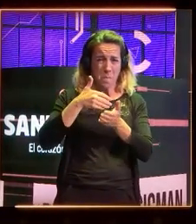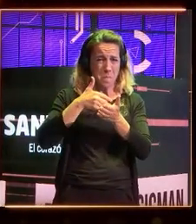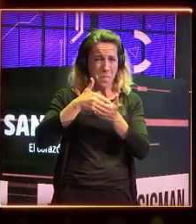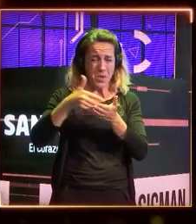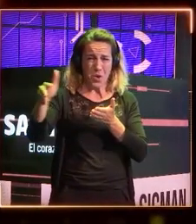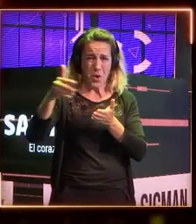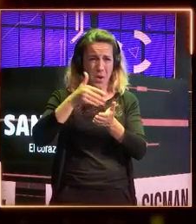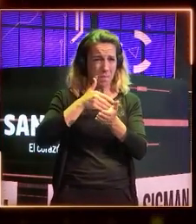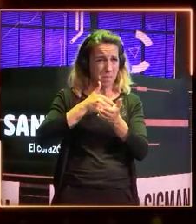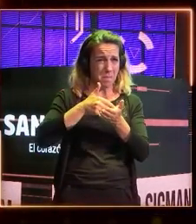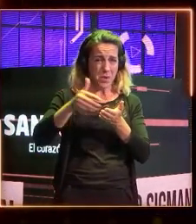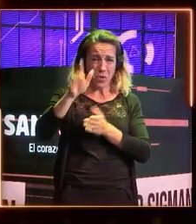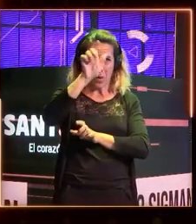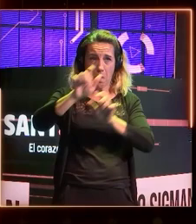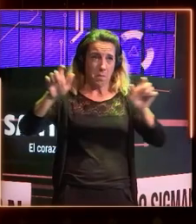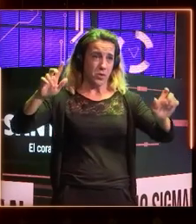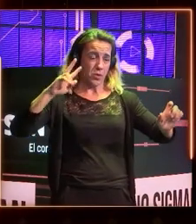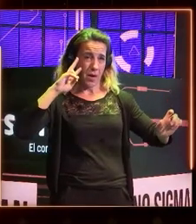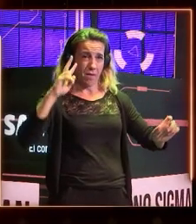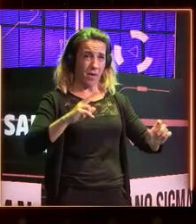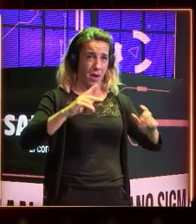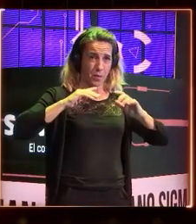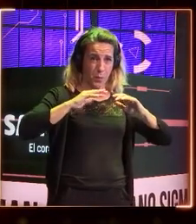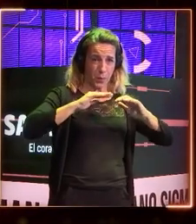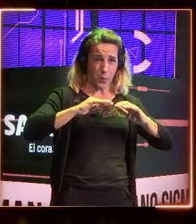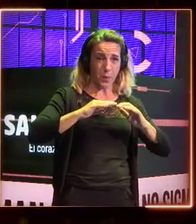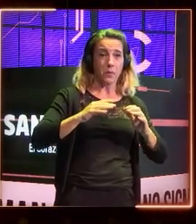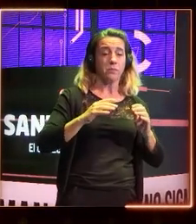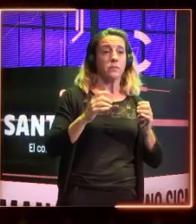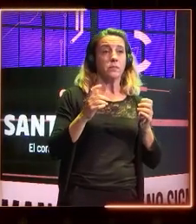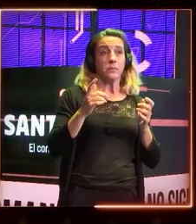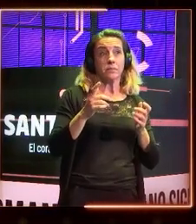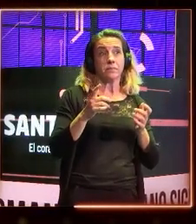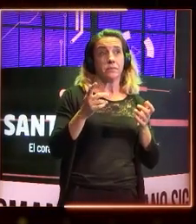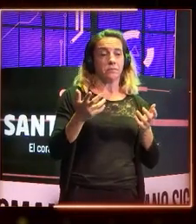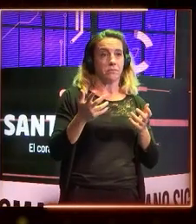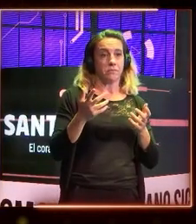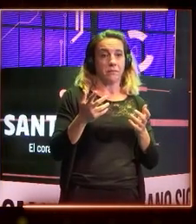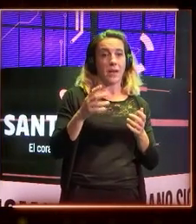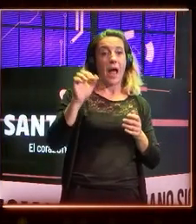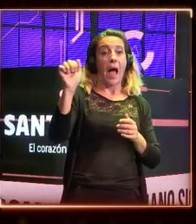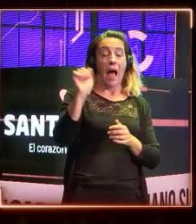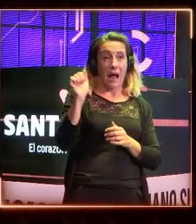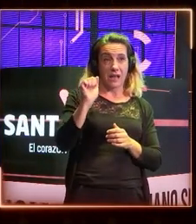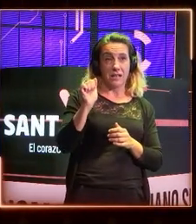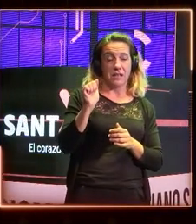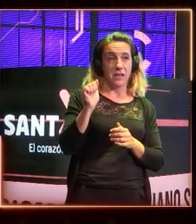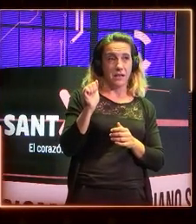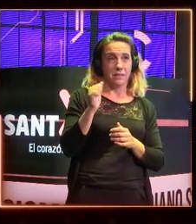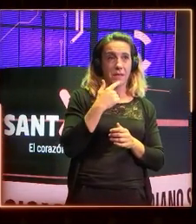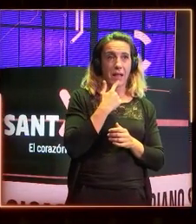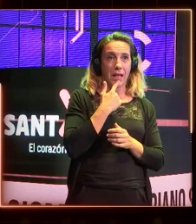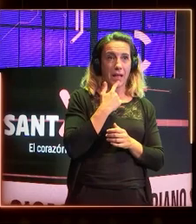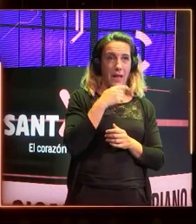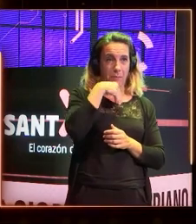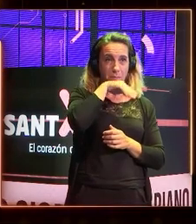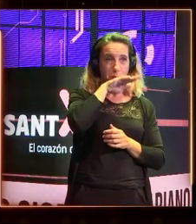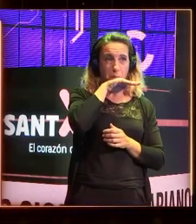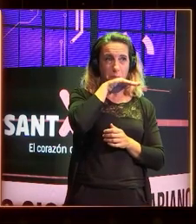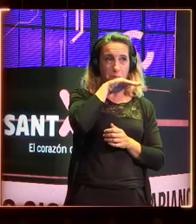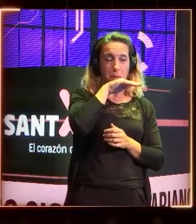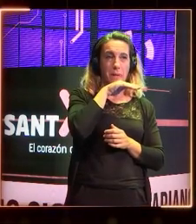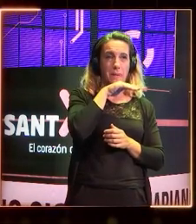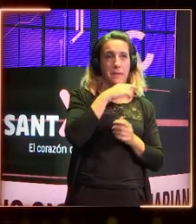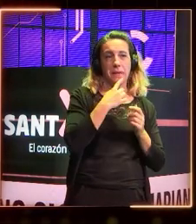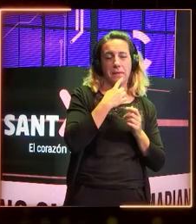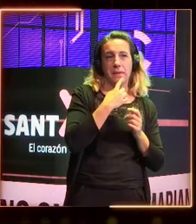espectadores que habían este partido y por supuesto ninguno Los tenistas profesionales que es que a gasi se le escapaba ligeramente la lengua apenas un